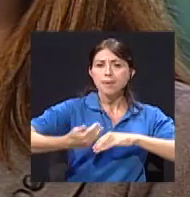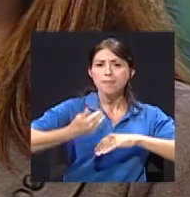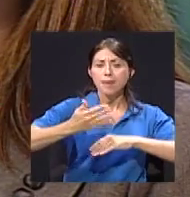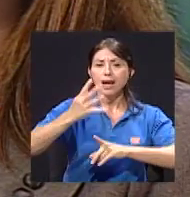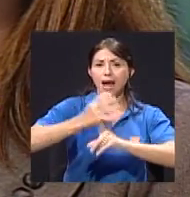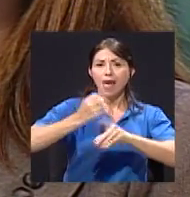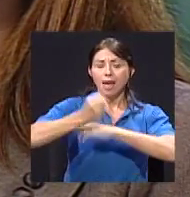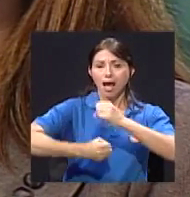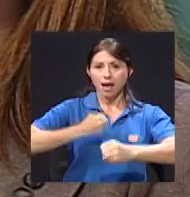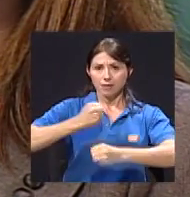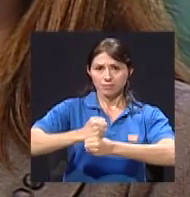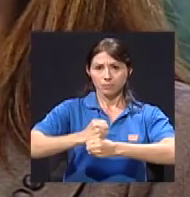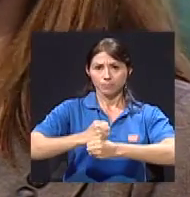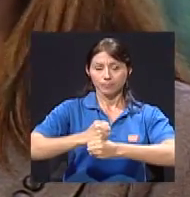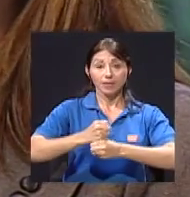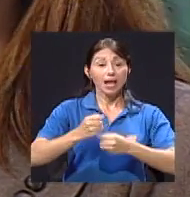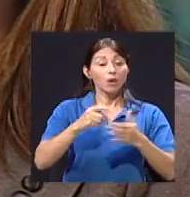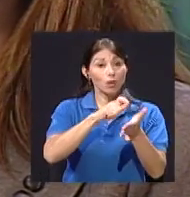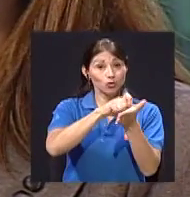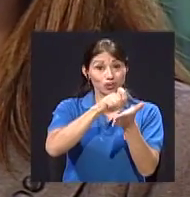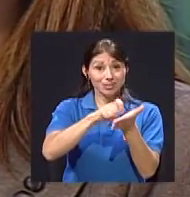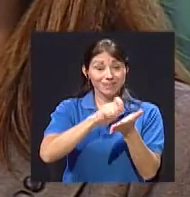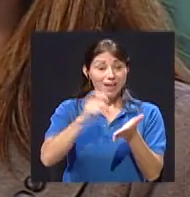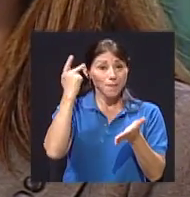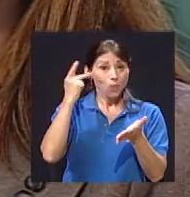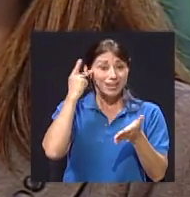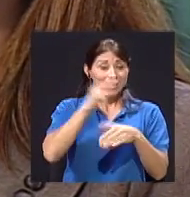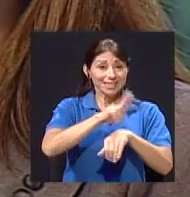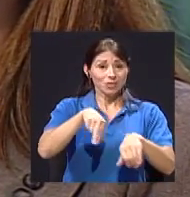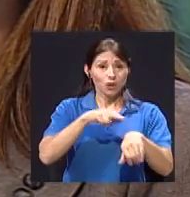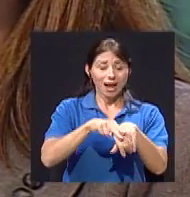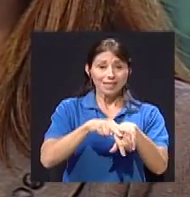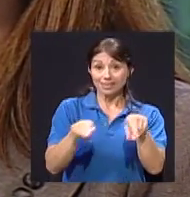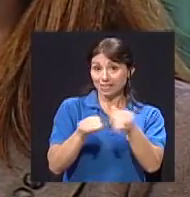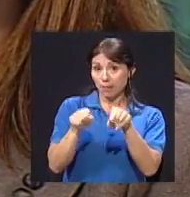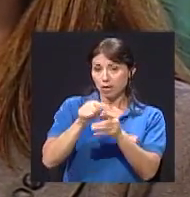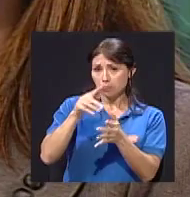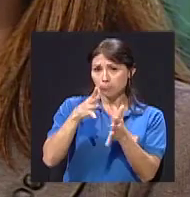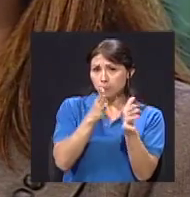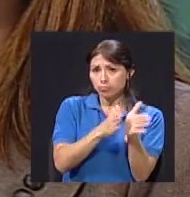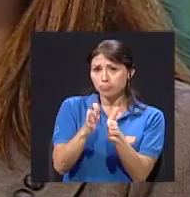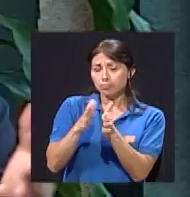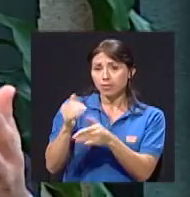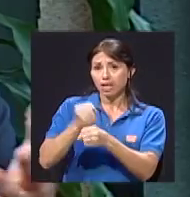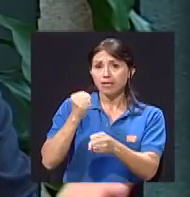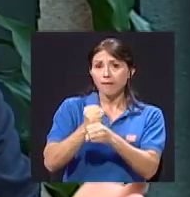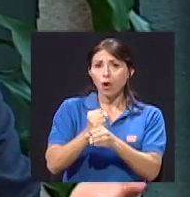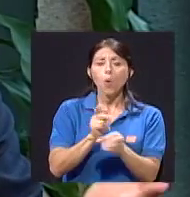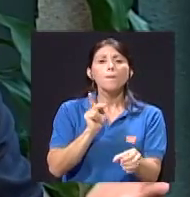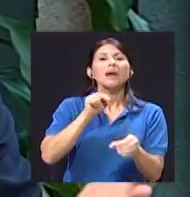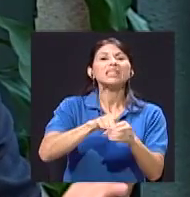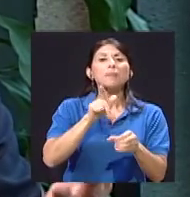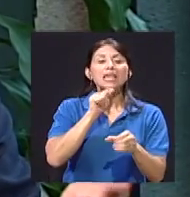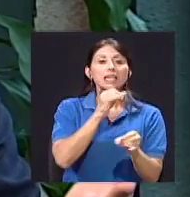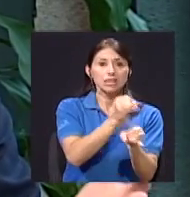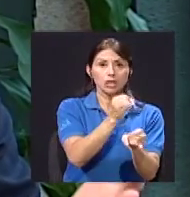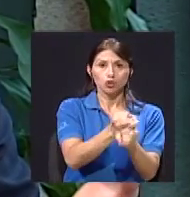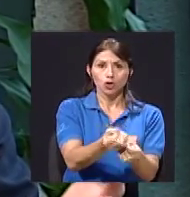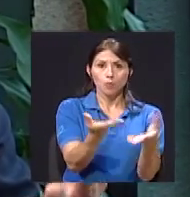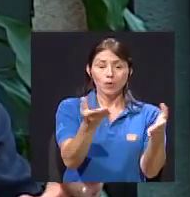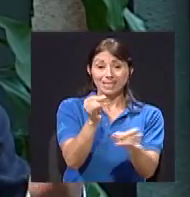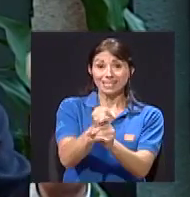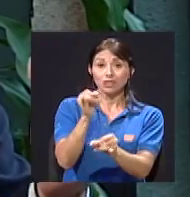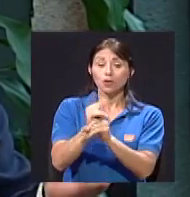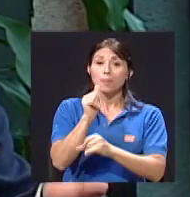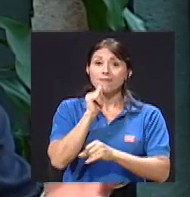políticas nacionales como el plan de trabajo, participan instituciones públicas, instituciones privadas, pero también participan organizaciones no